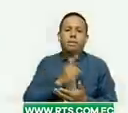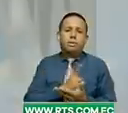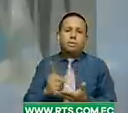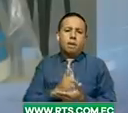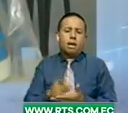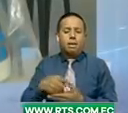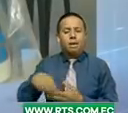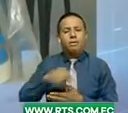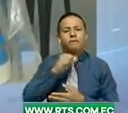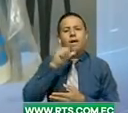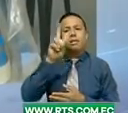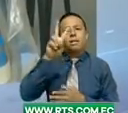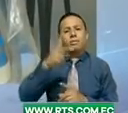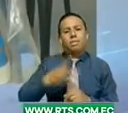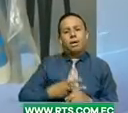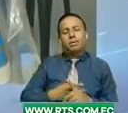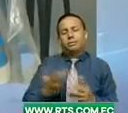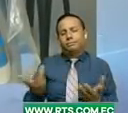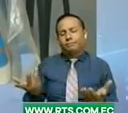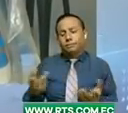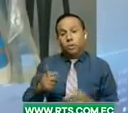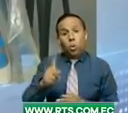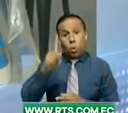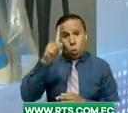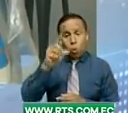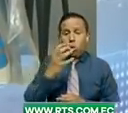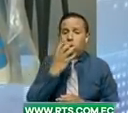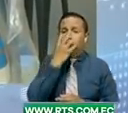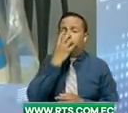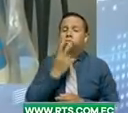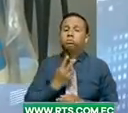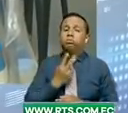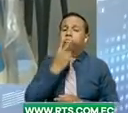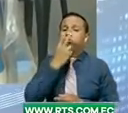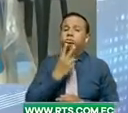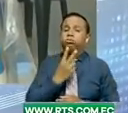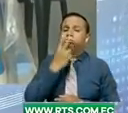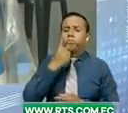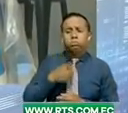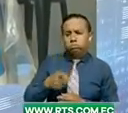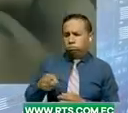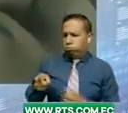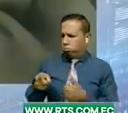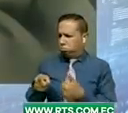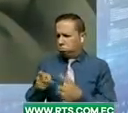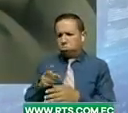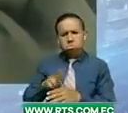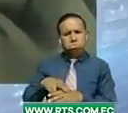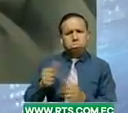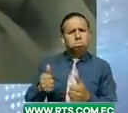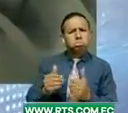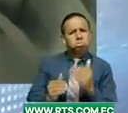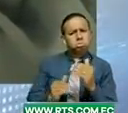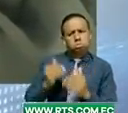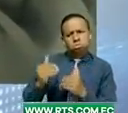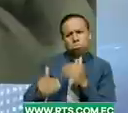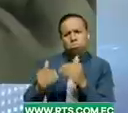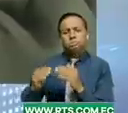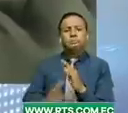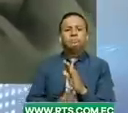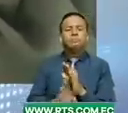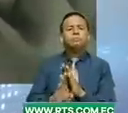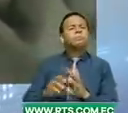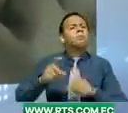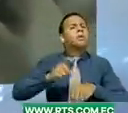hay uno pues que está con necesidad de ventilación mecánica y los otros 2 ya están con ventilación no invasiva. Pero ¿cuánto tiempo se van a quedar abajo?